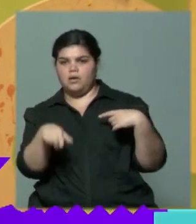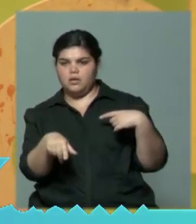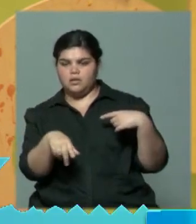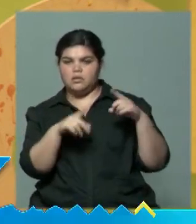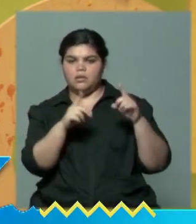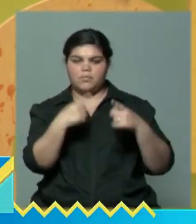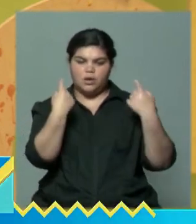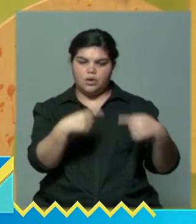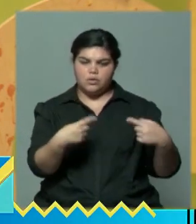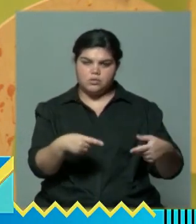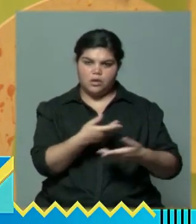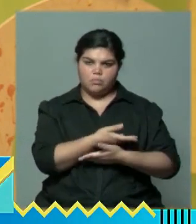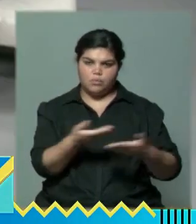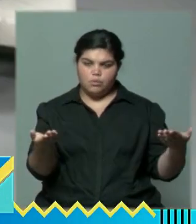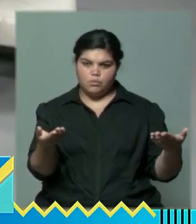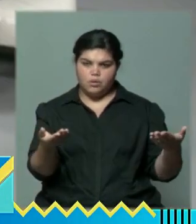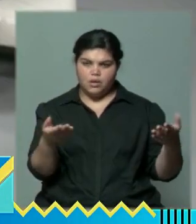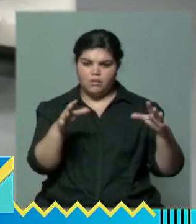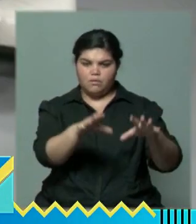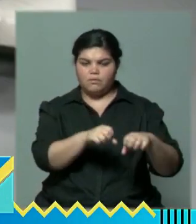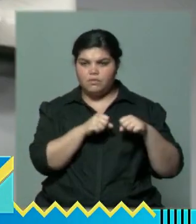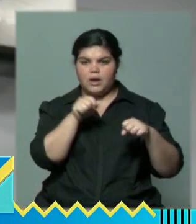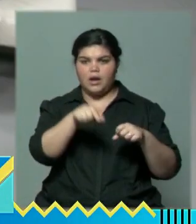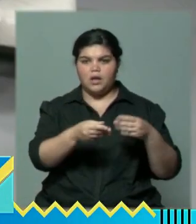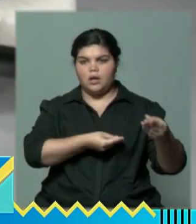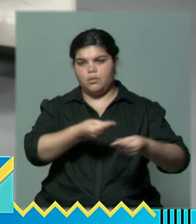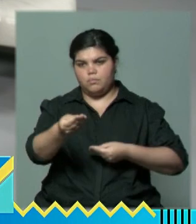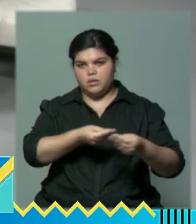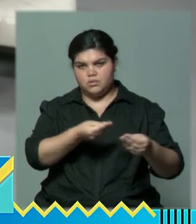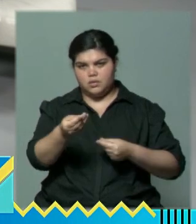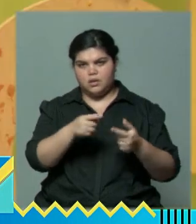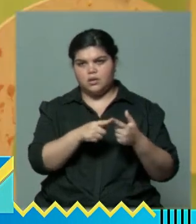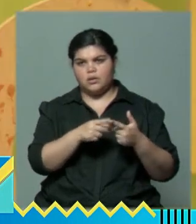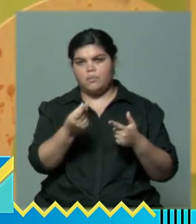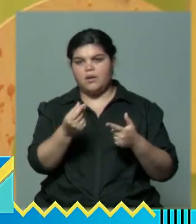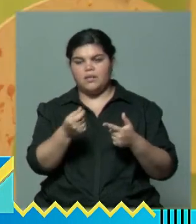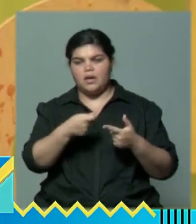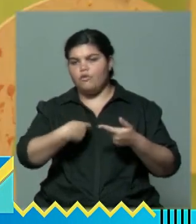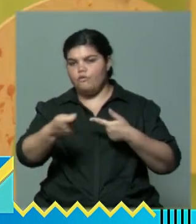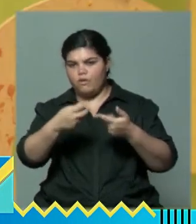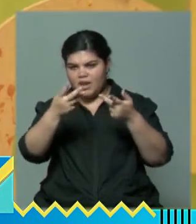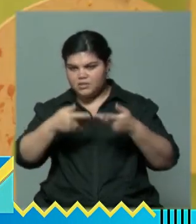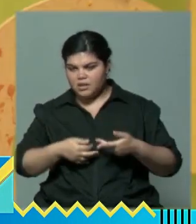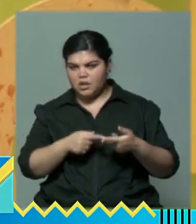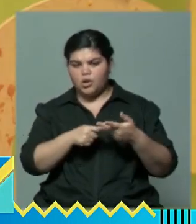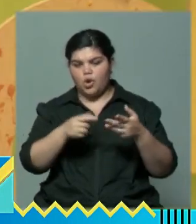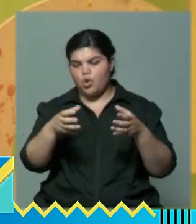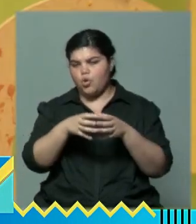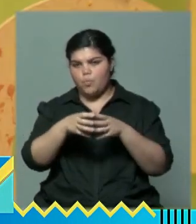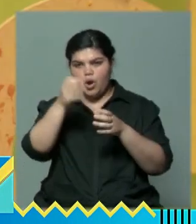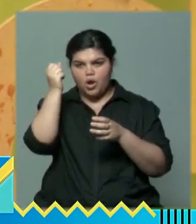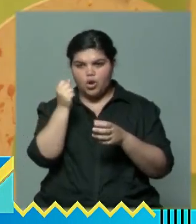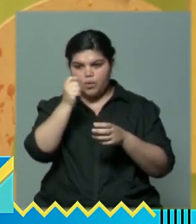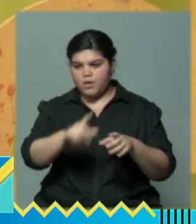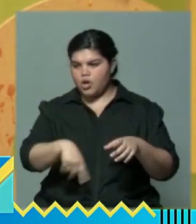recursos públicos, que son el gran empresariado, el capital financiero, los grandes grupos económicos, y la población